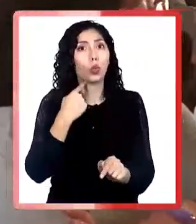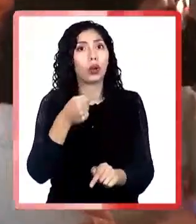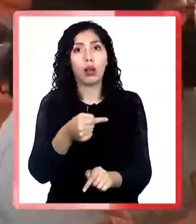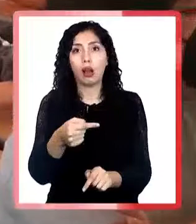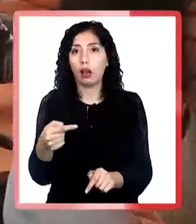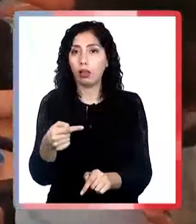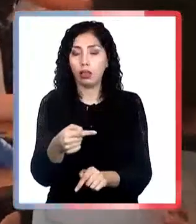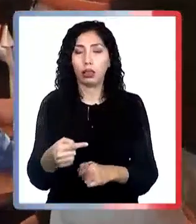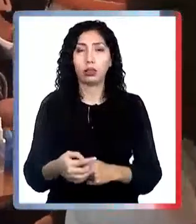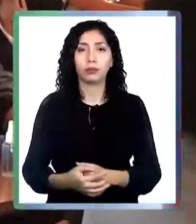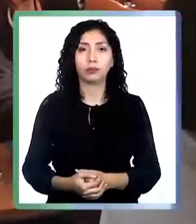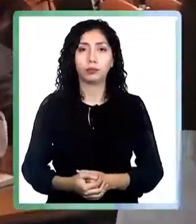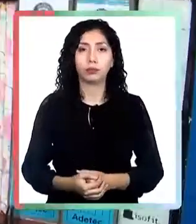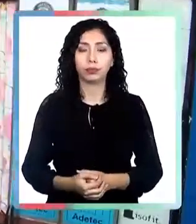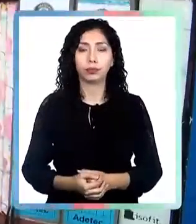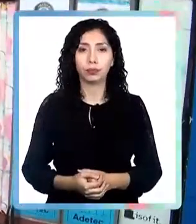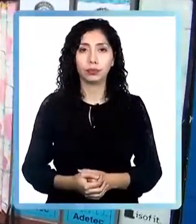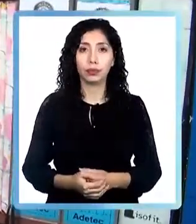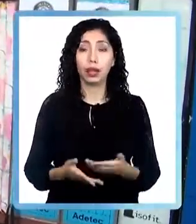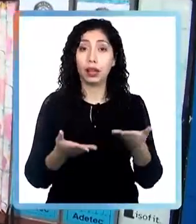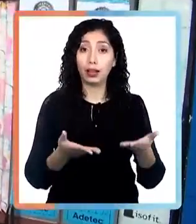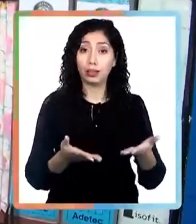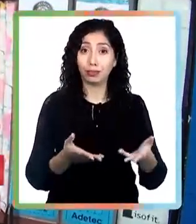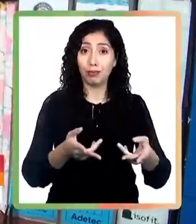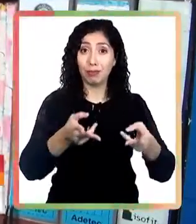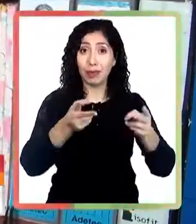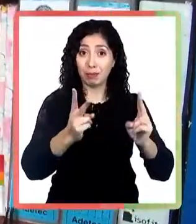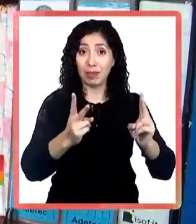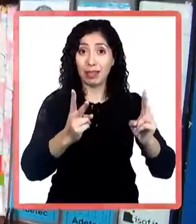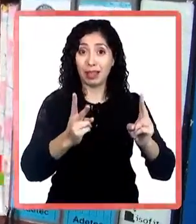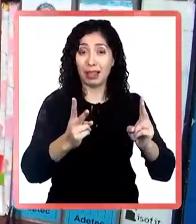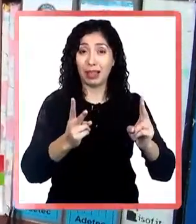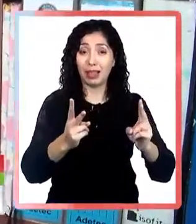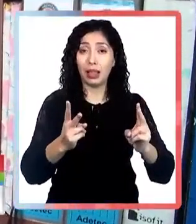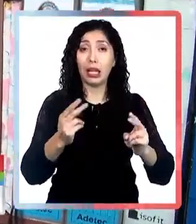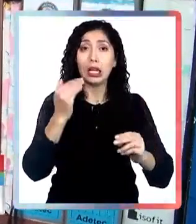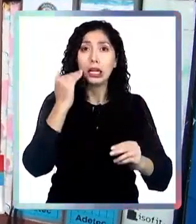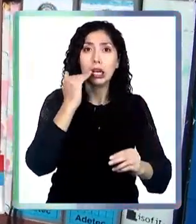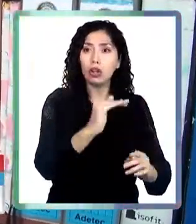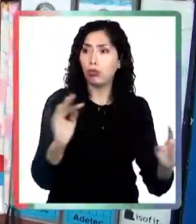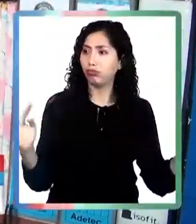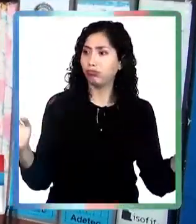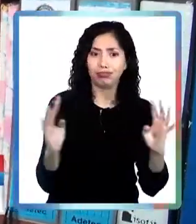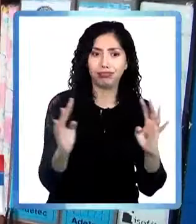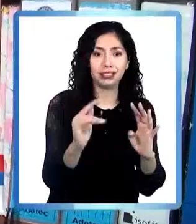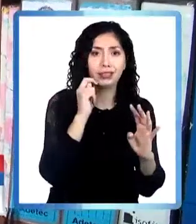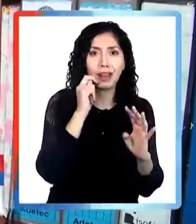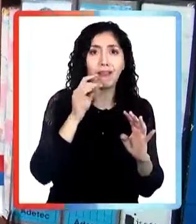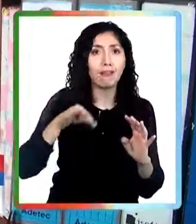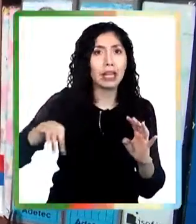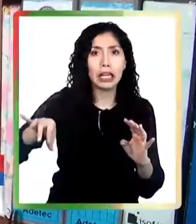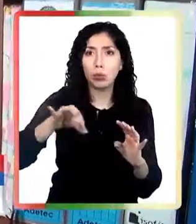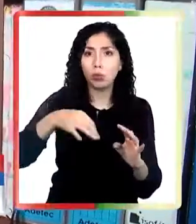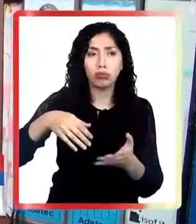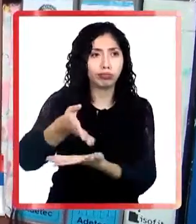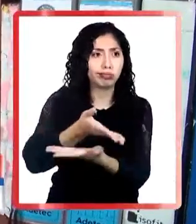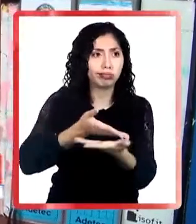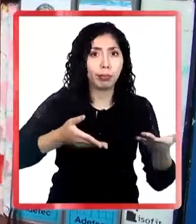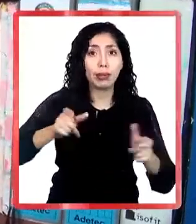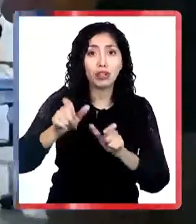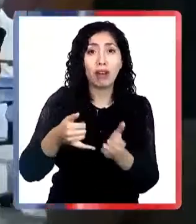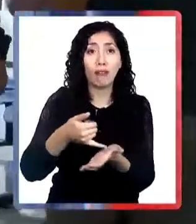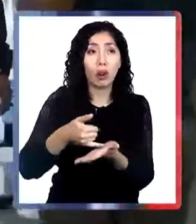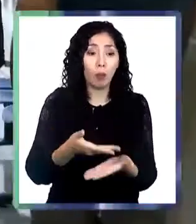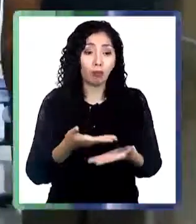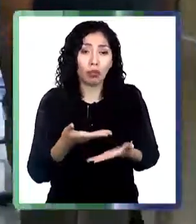impacto importante eso permite que convivan diferentes virus y eso ha hecho que los más susceptibles